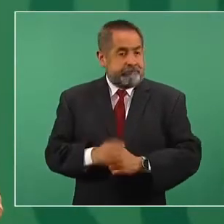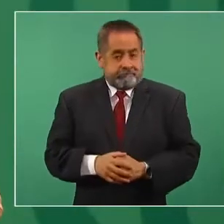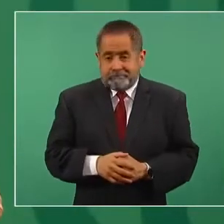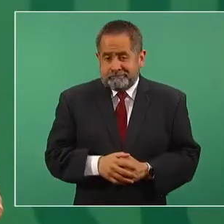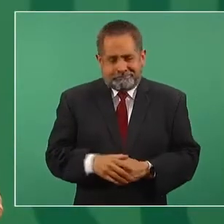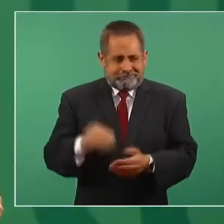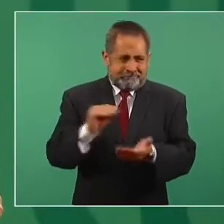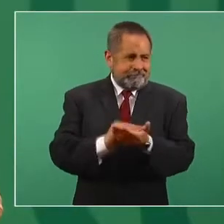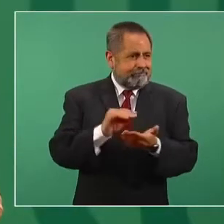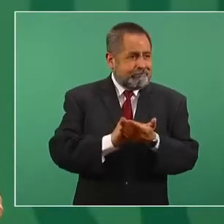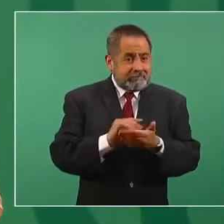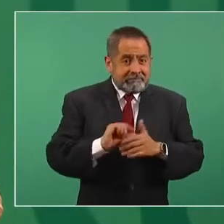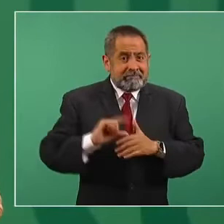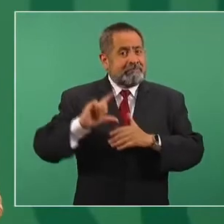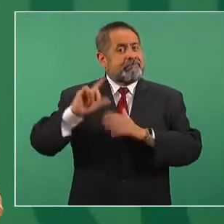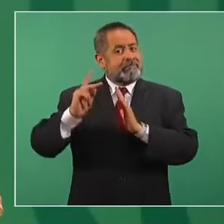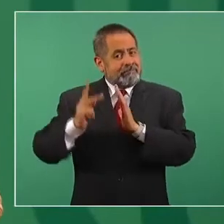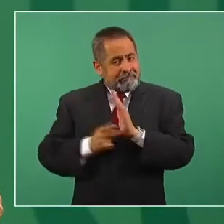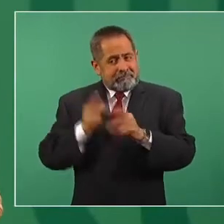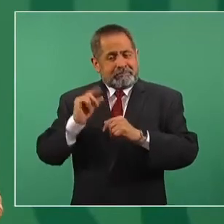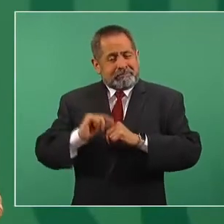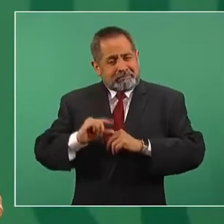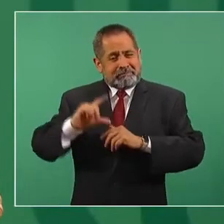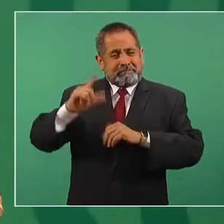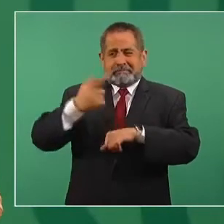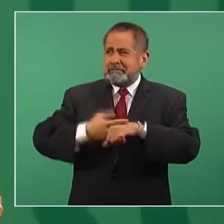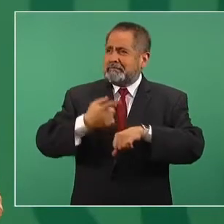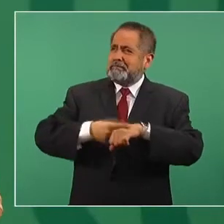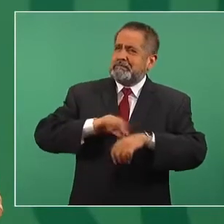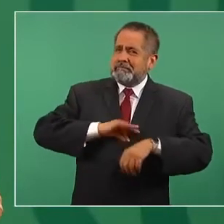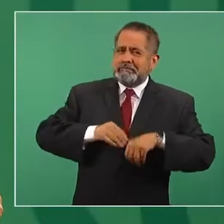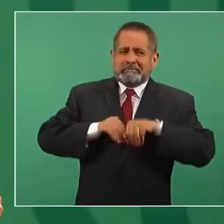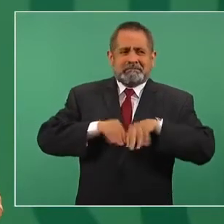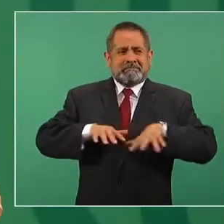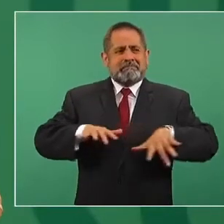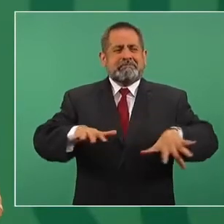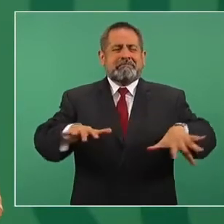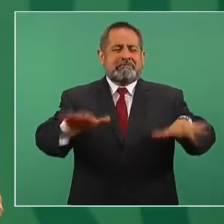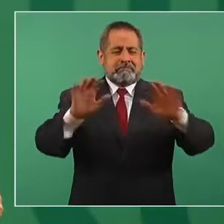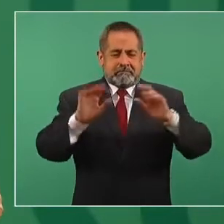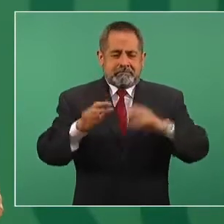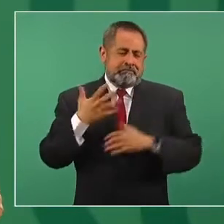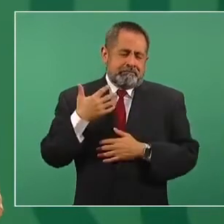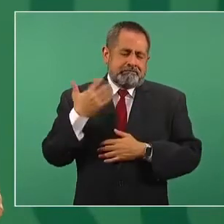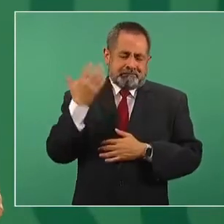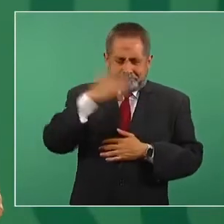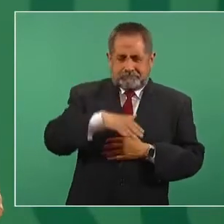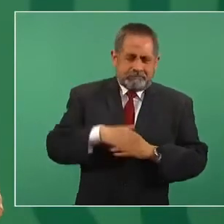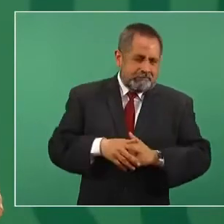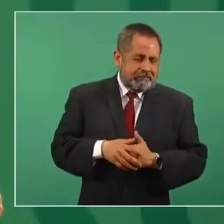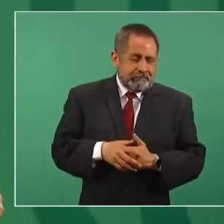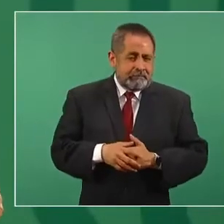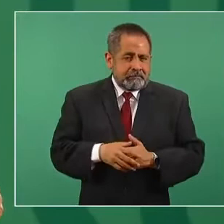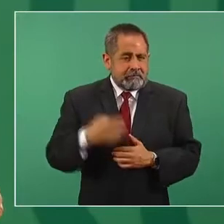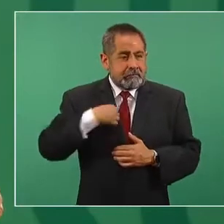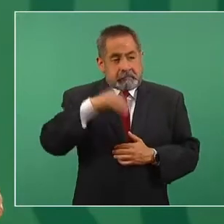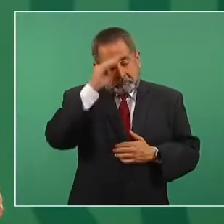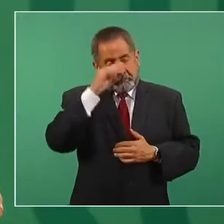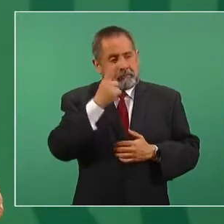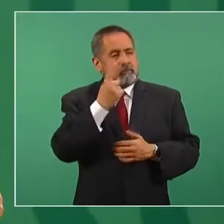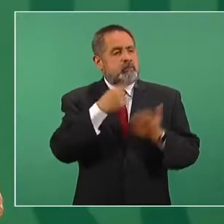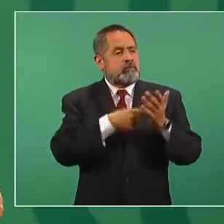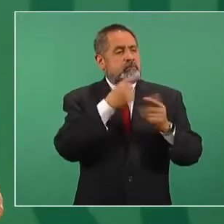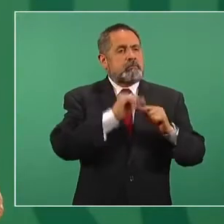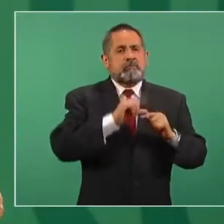se iba a ir o iba a reducir el número, se iban